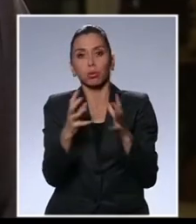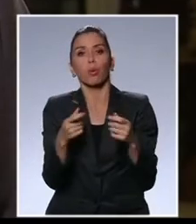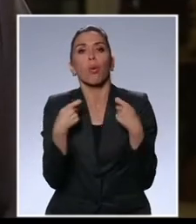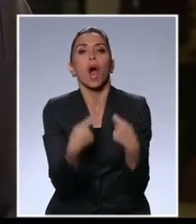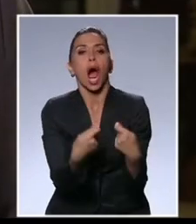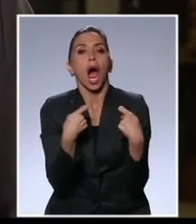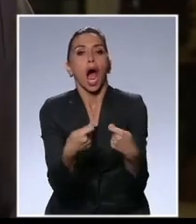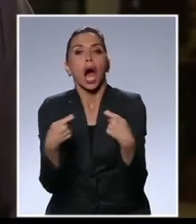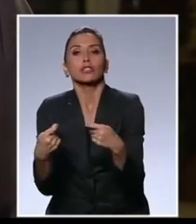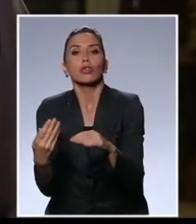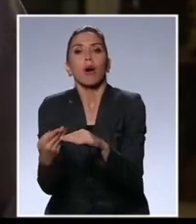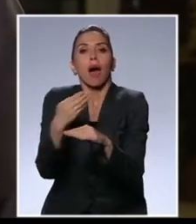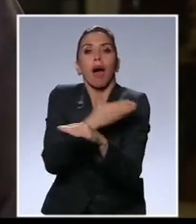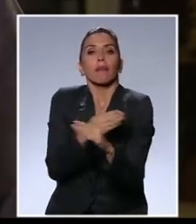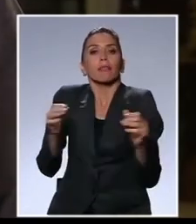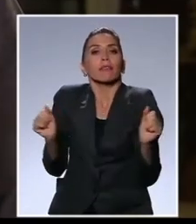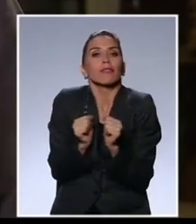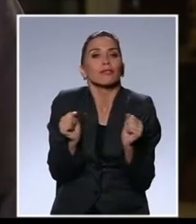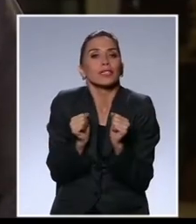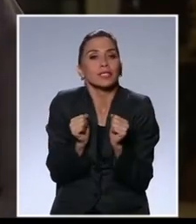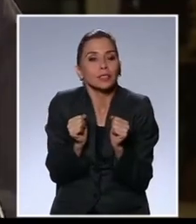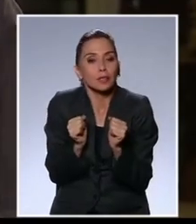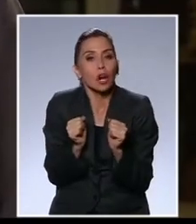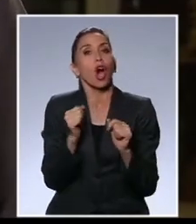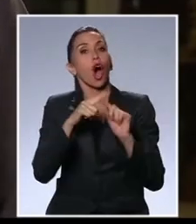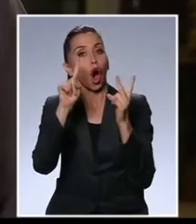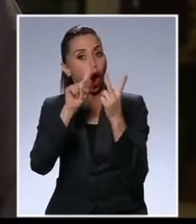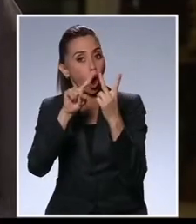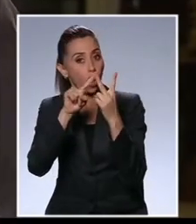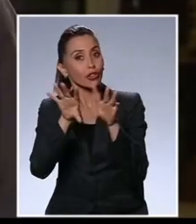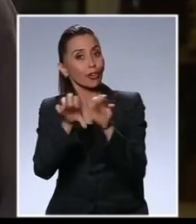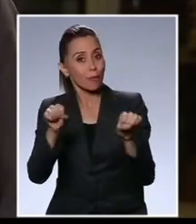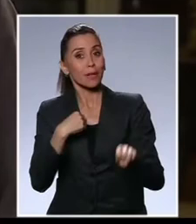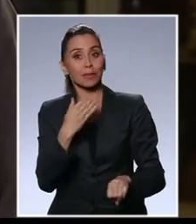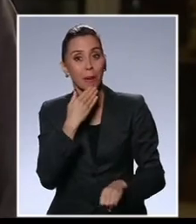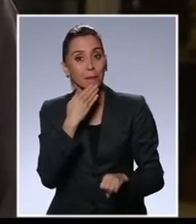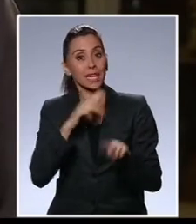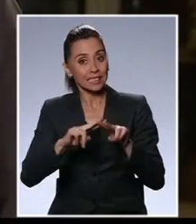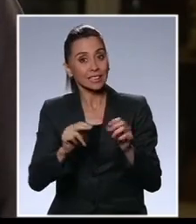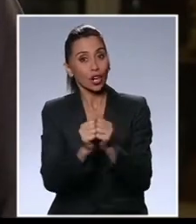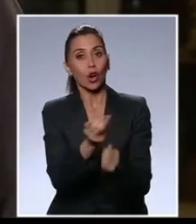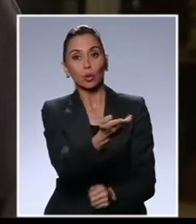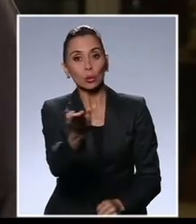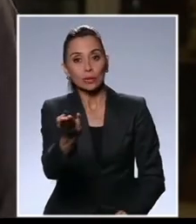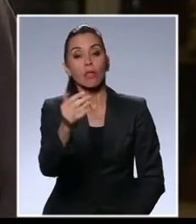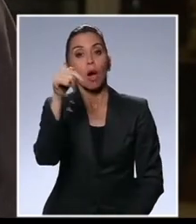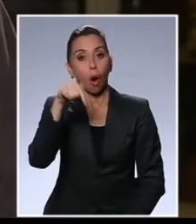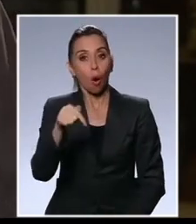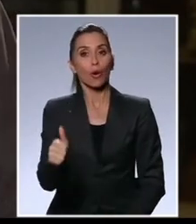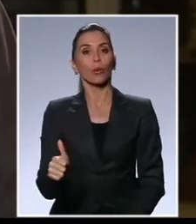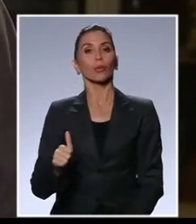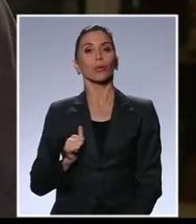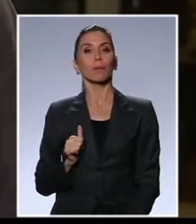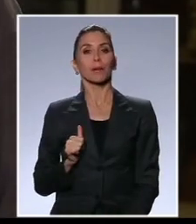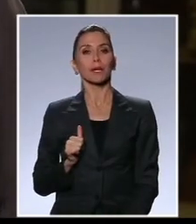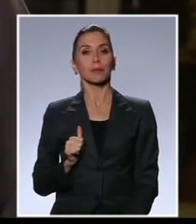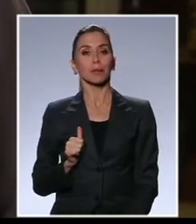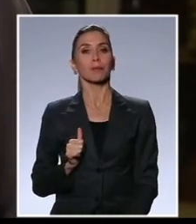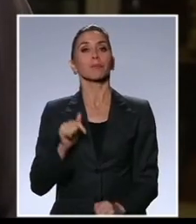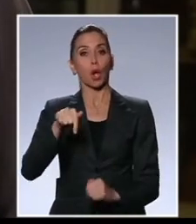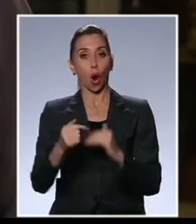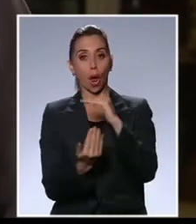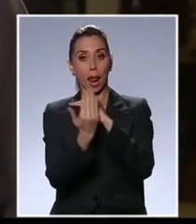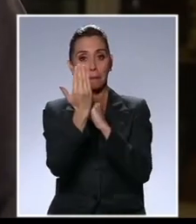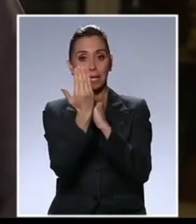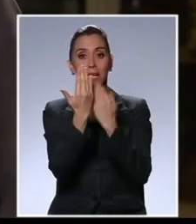que antecede al frío y al invierno Pero hay otro compromiso que yo también tomé con ustedes y que hoy estamos cumpliendo esta